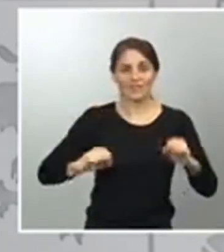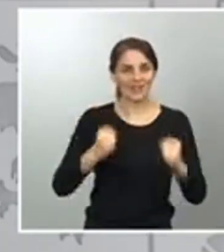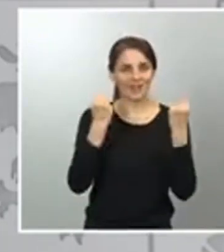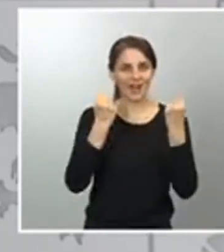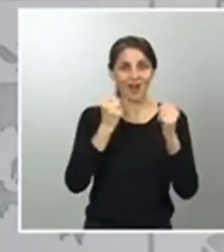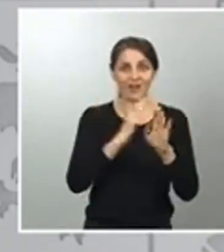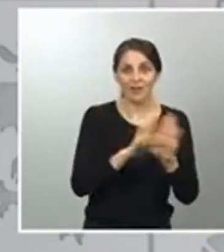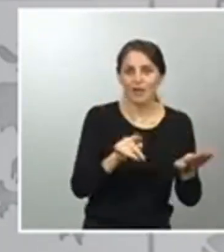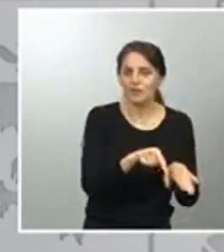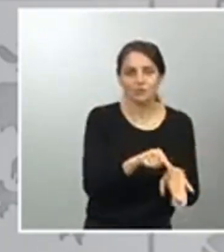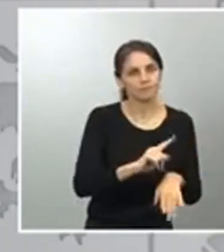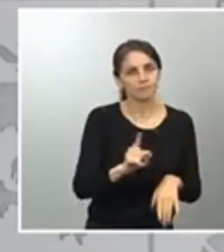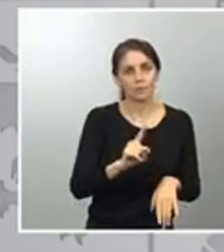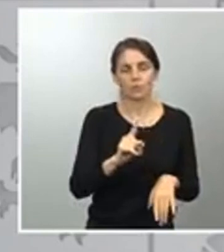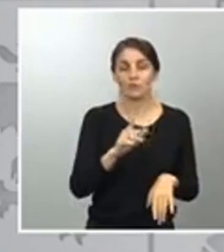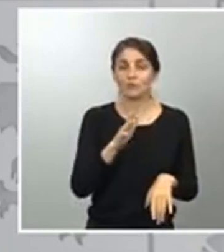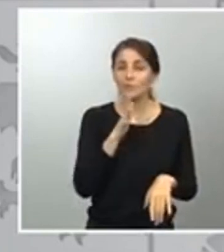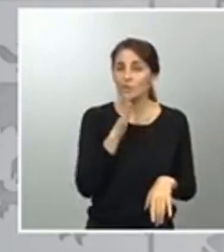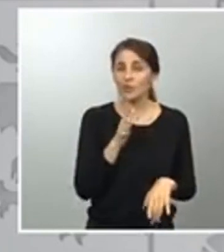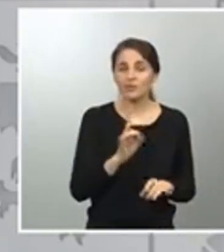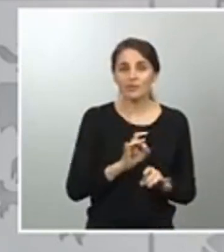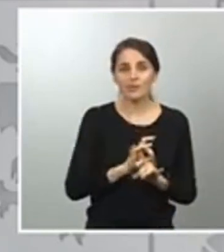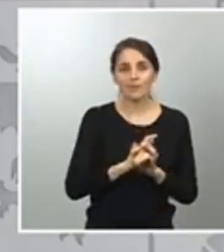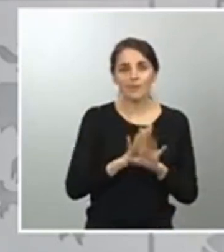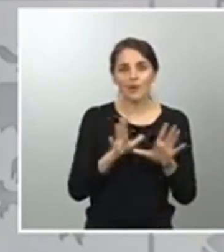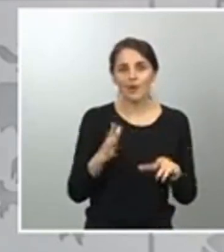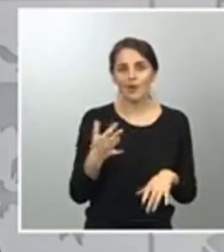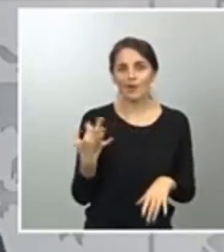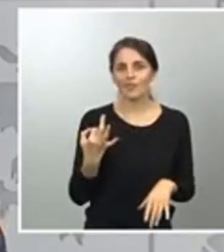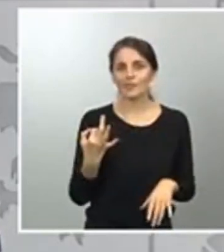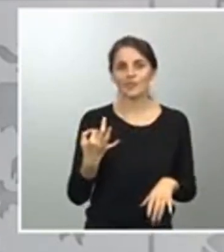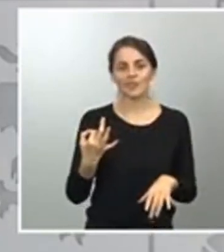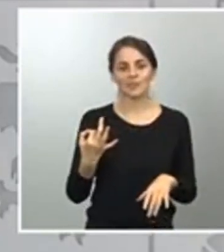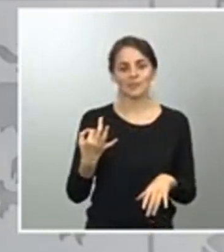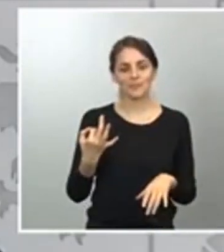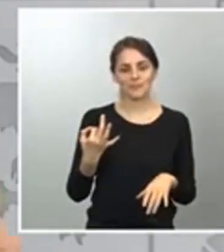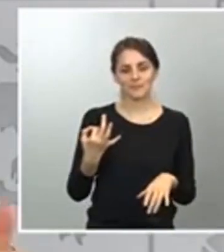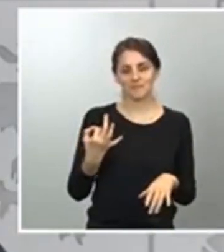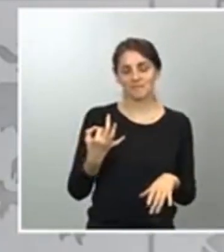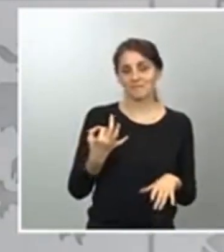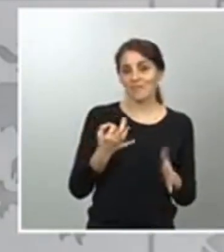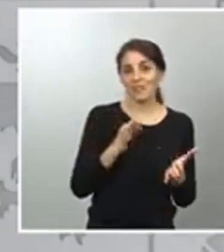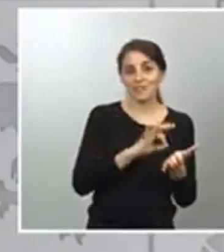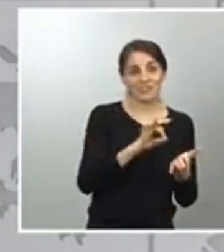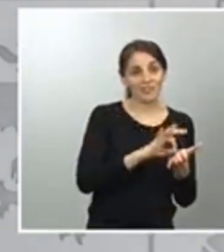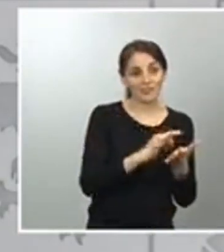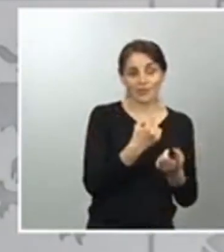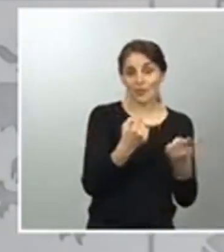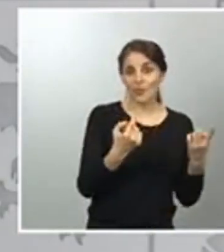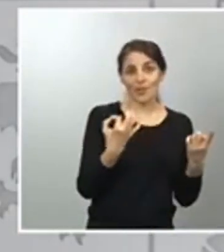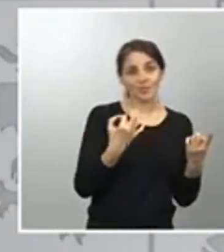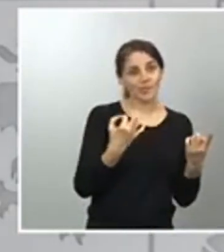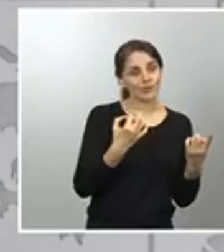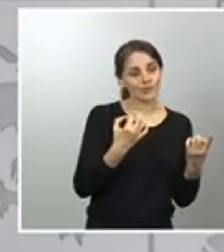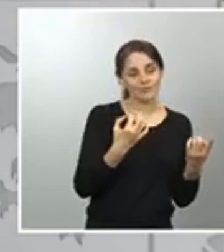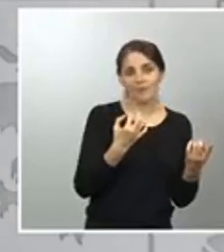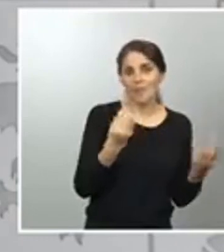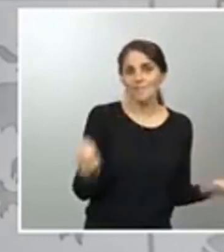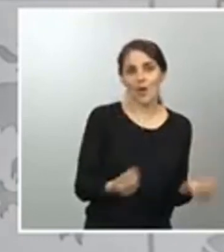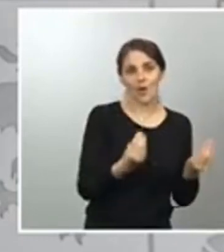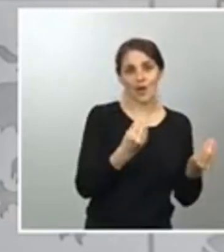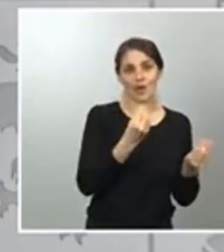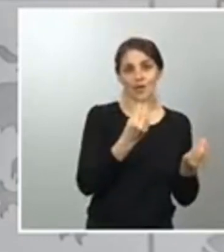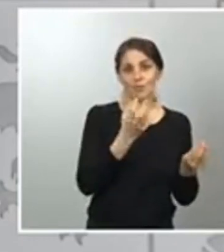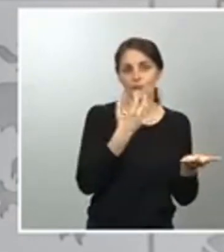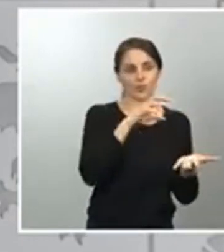tenemos que aprender que hay pues servicios que reforzar, por ejemplo el de atención primaria, que tenemos también que